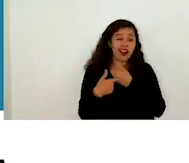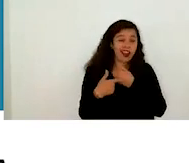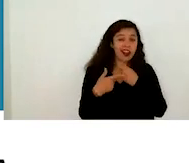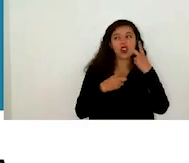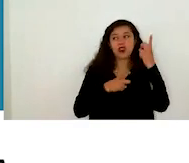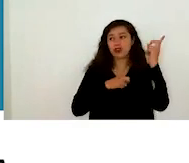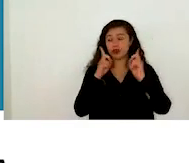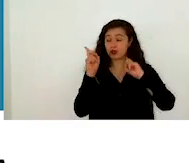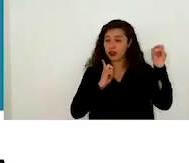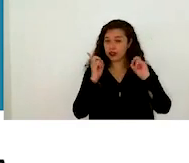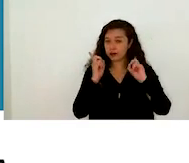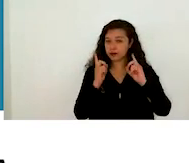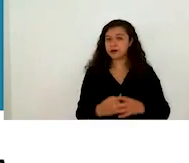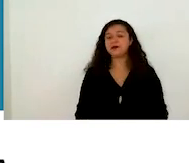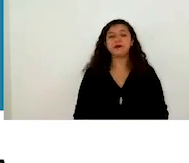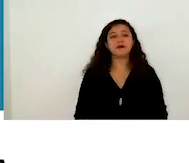duda